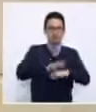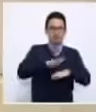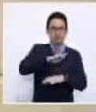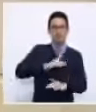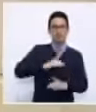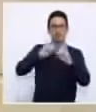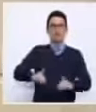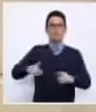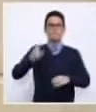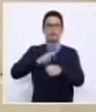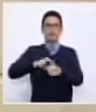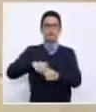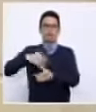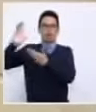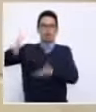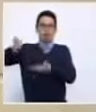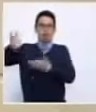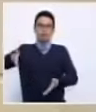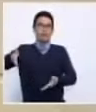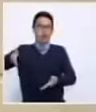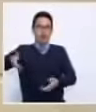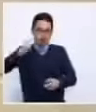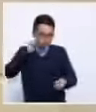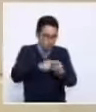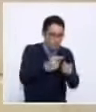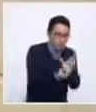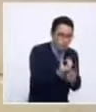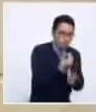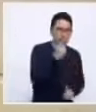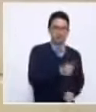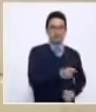la papa, cuando se debería tener en cuenta es al productor.